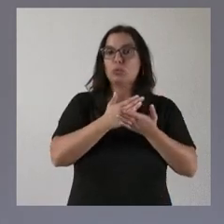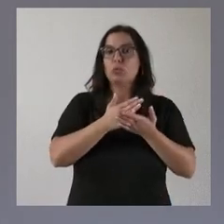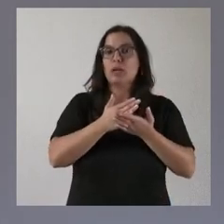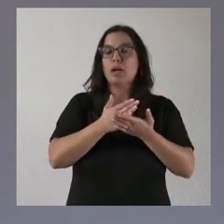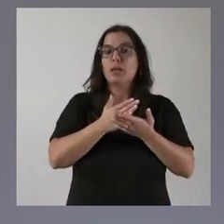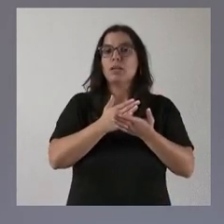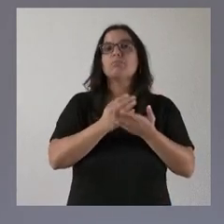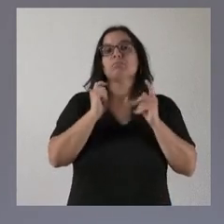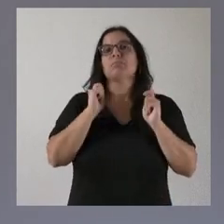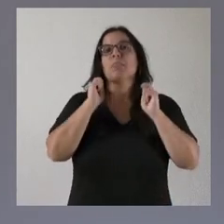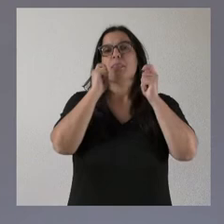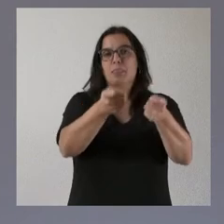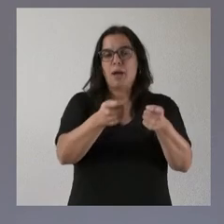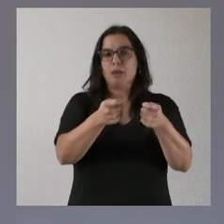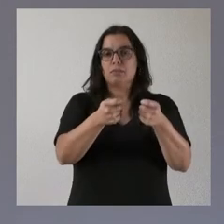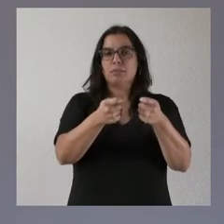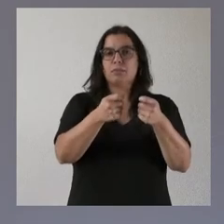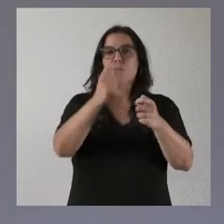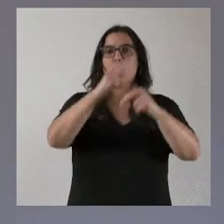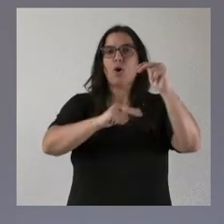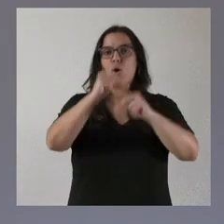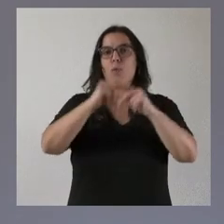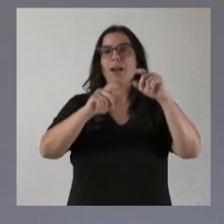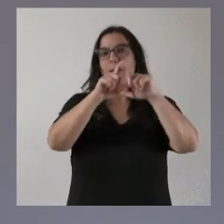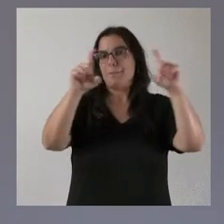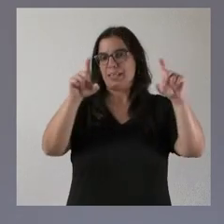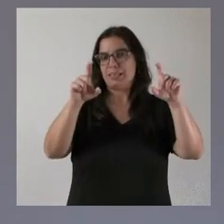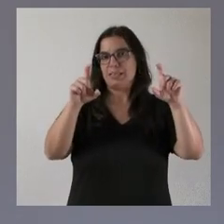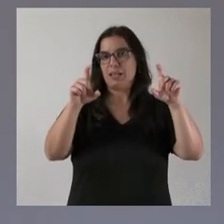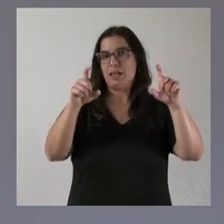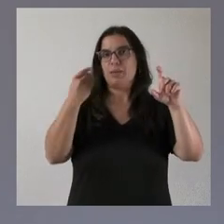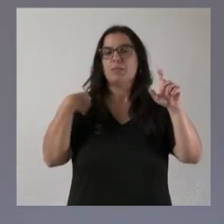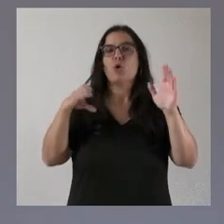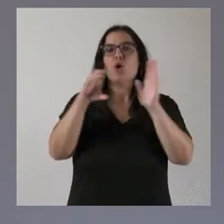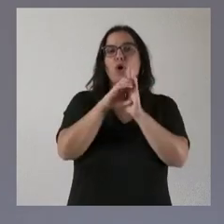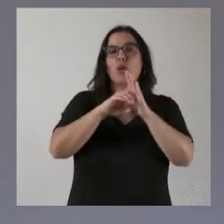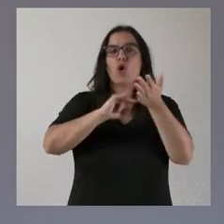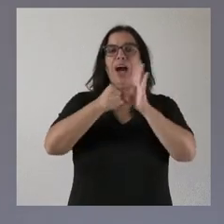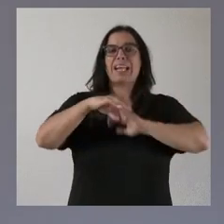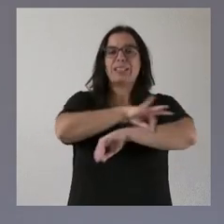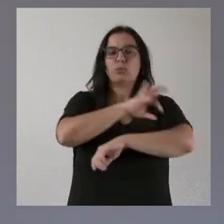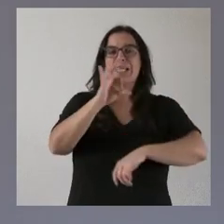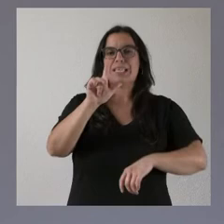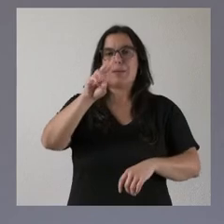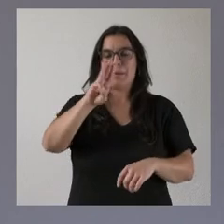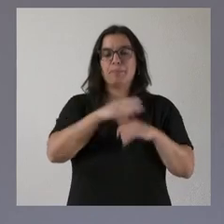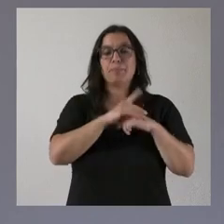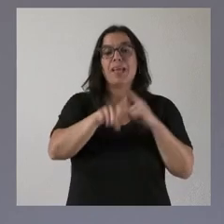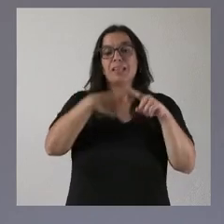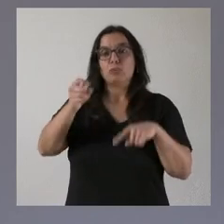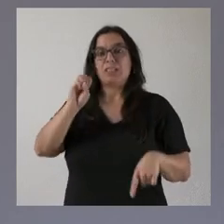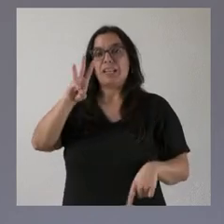adjudica la obra a una empresa determinada código arquitectura SLP con fecha 13 de